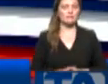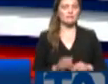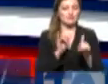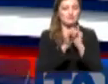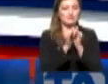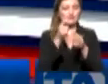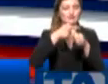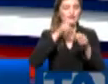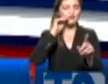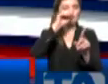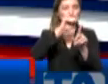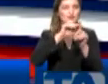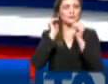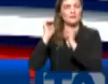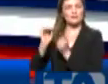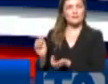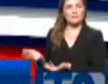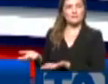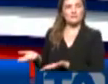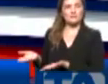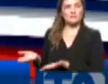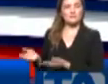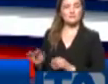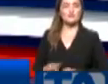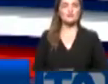supuesto nuestra línea WhatsApp, el